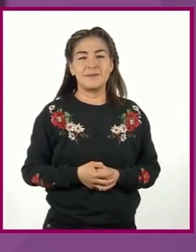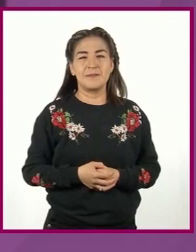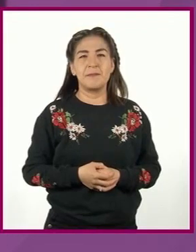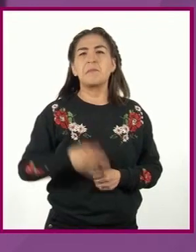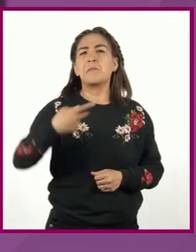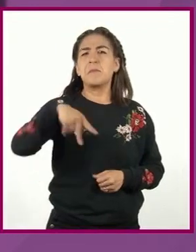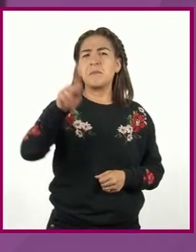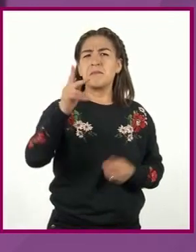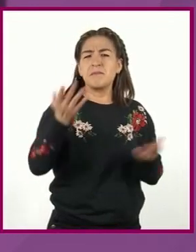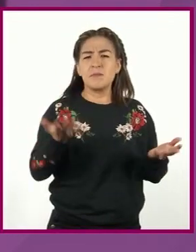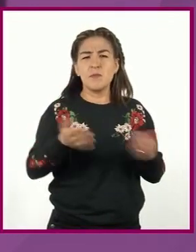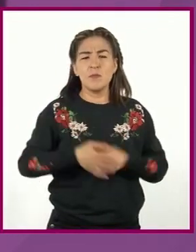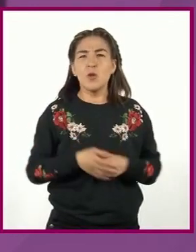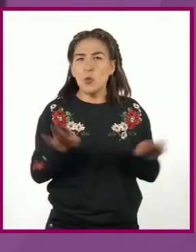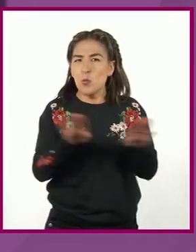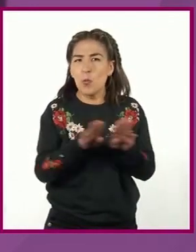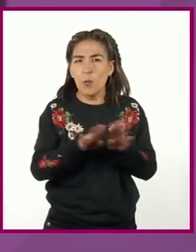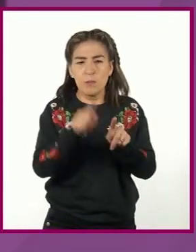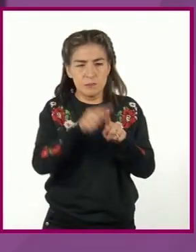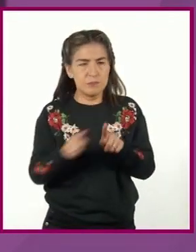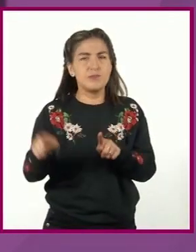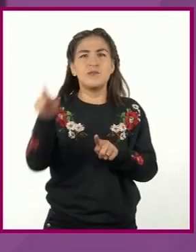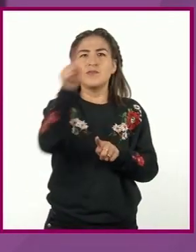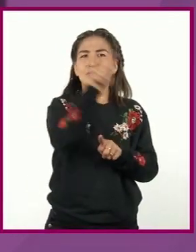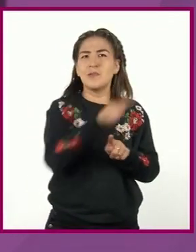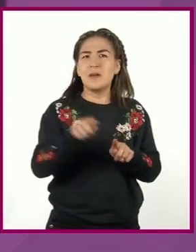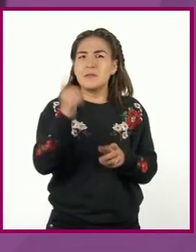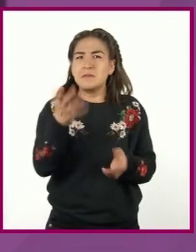Pero, ¿cómo es este flujo?